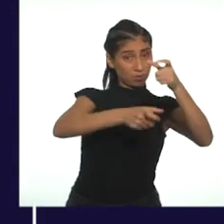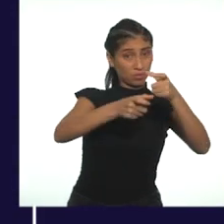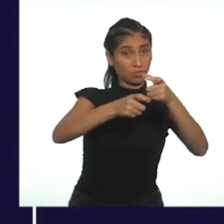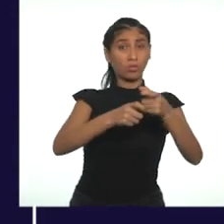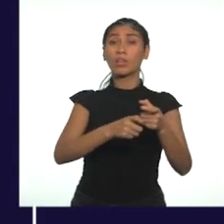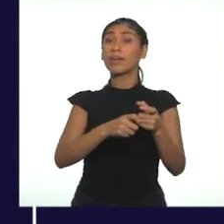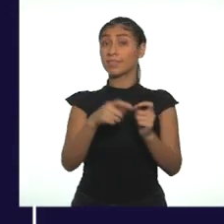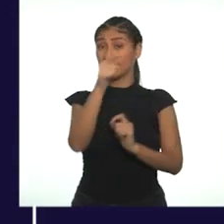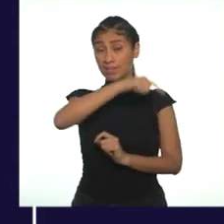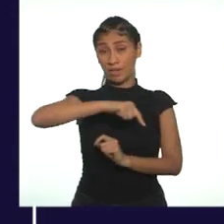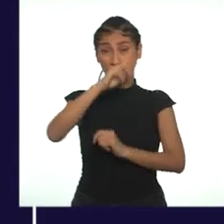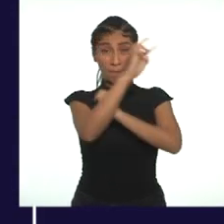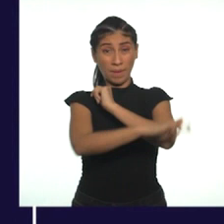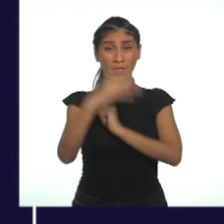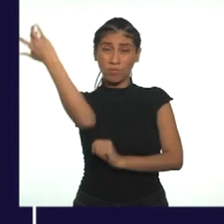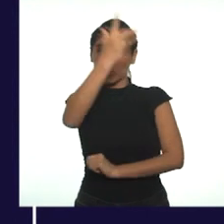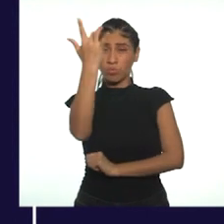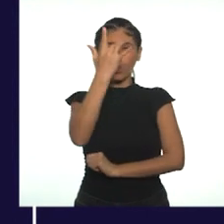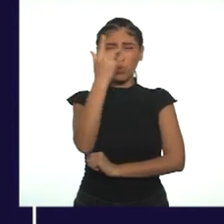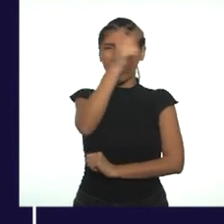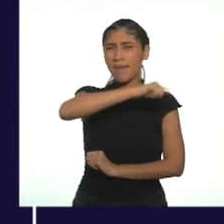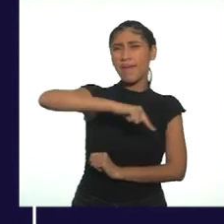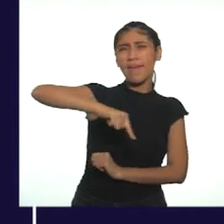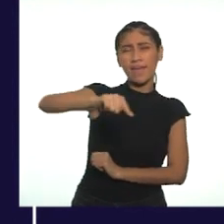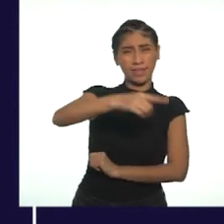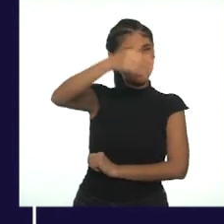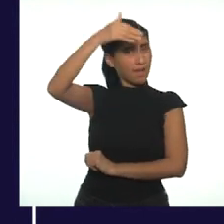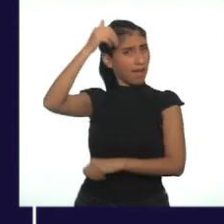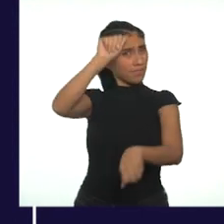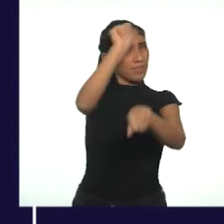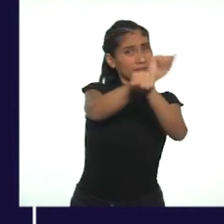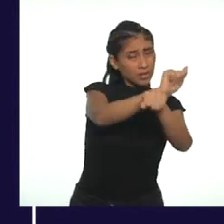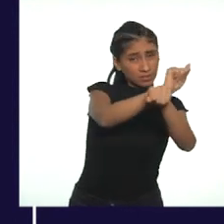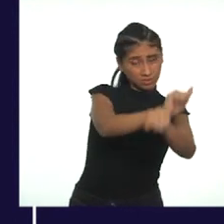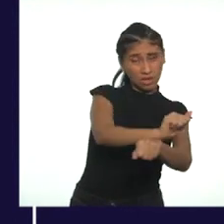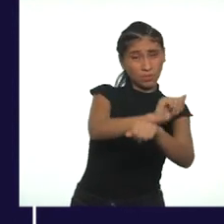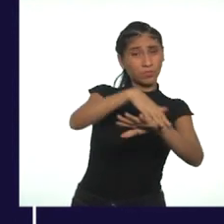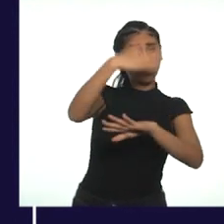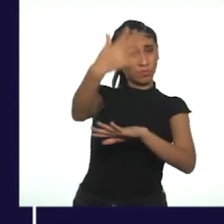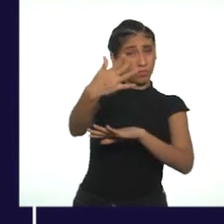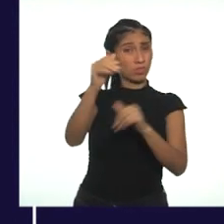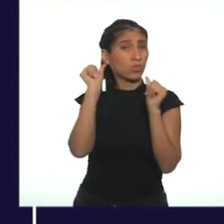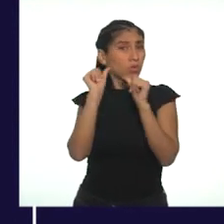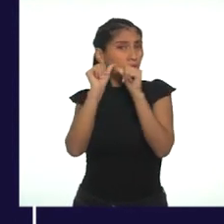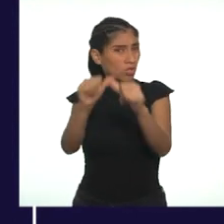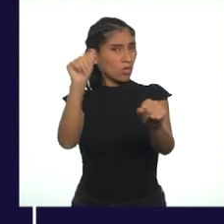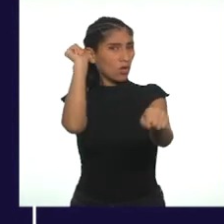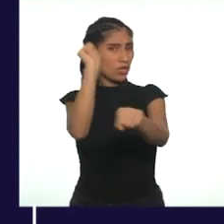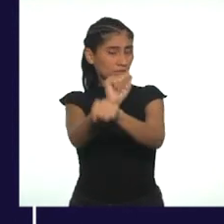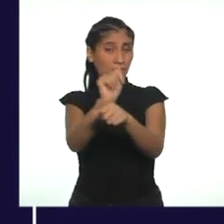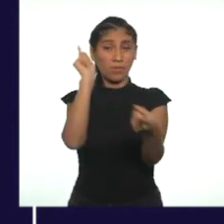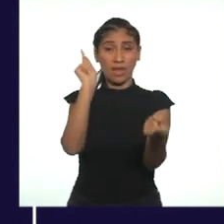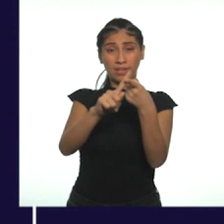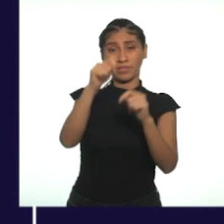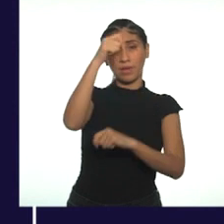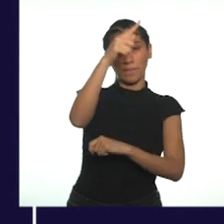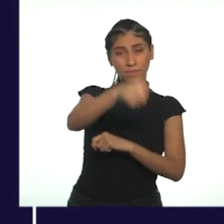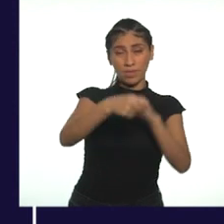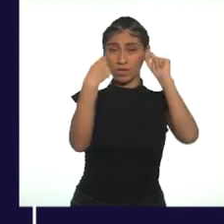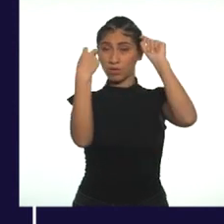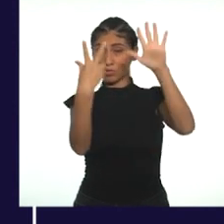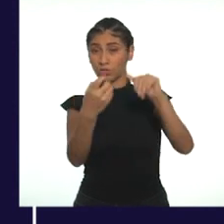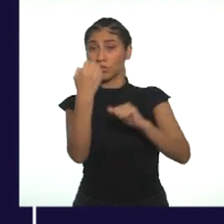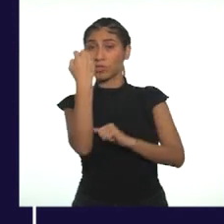que fueron traídas desde África antes de la independencia, que eran esclavos y siguieron siéndolo hasta